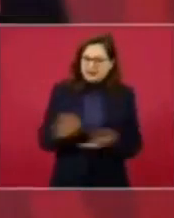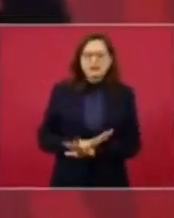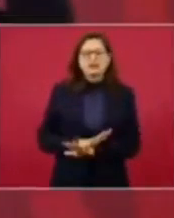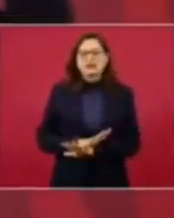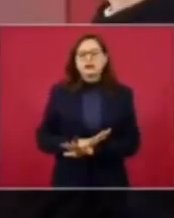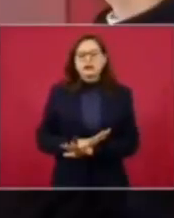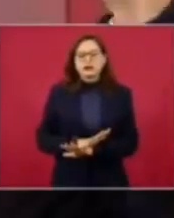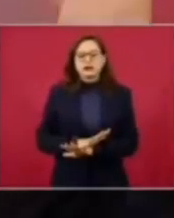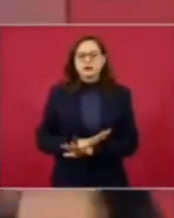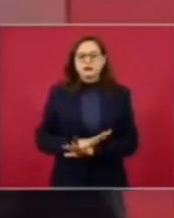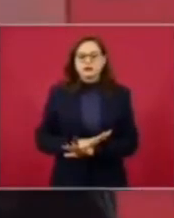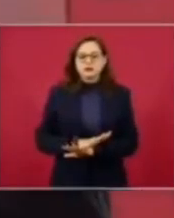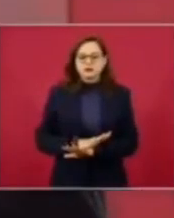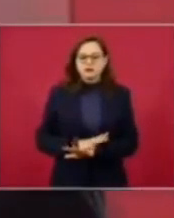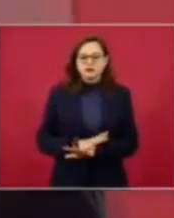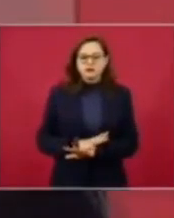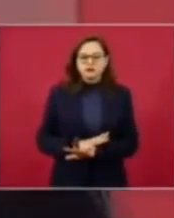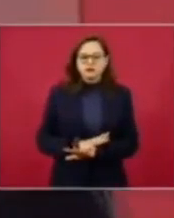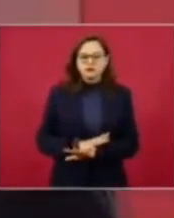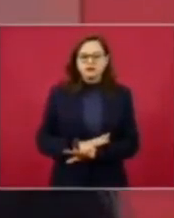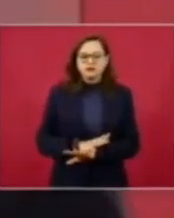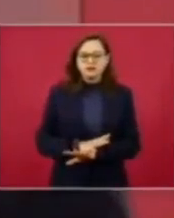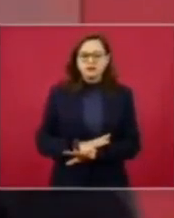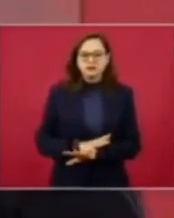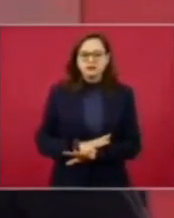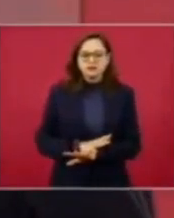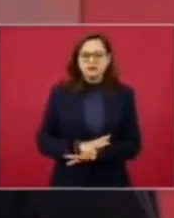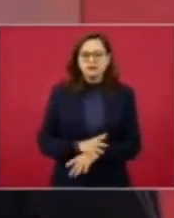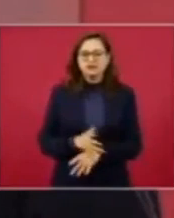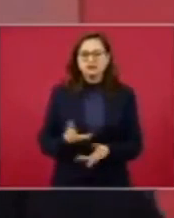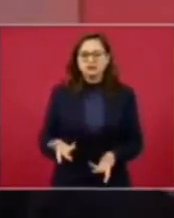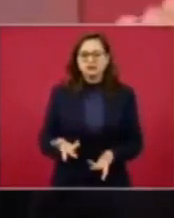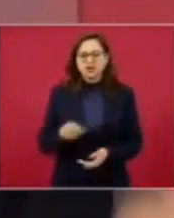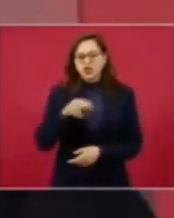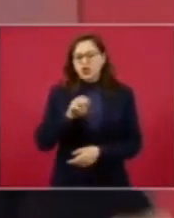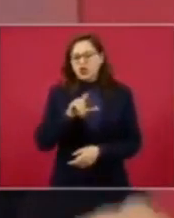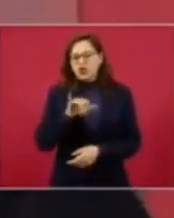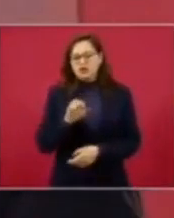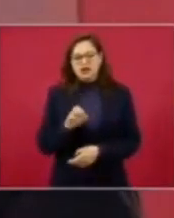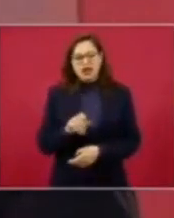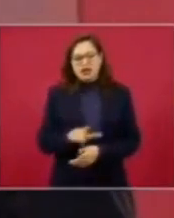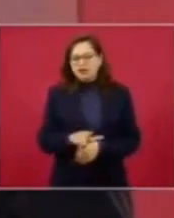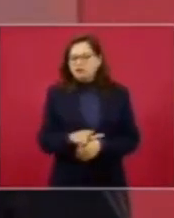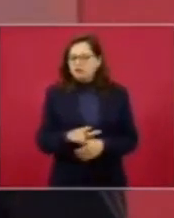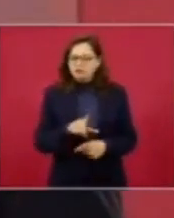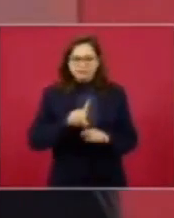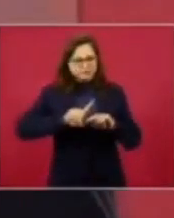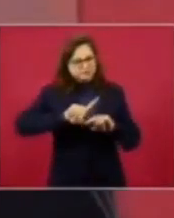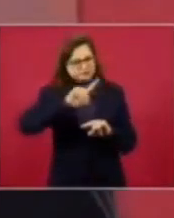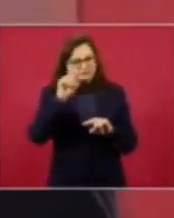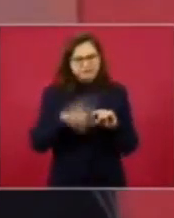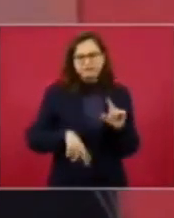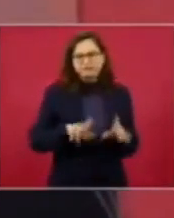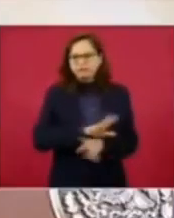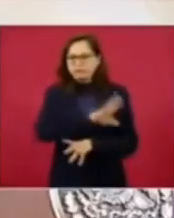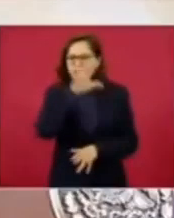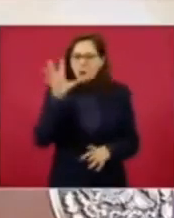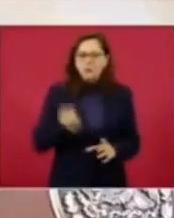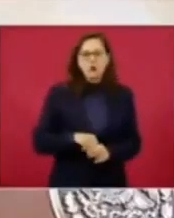arrancar de raíz al régimen corrupto,